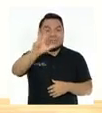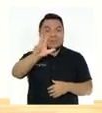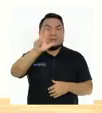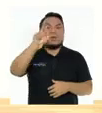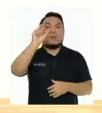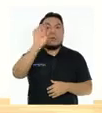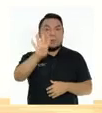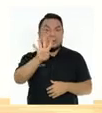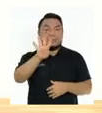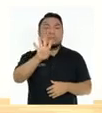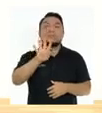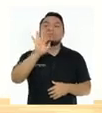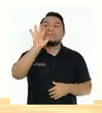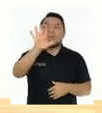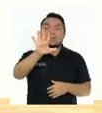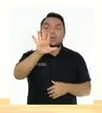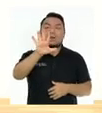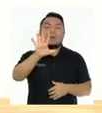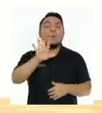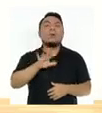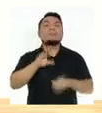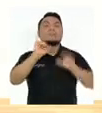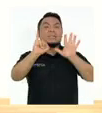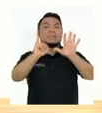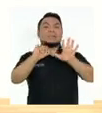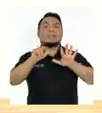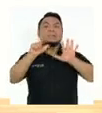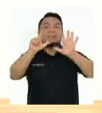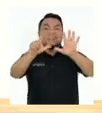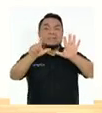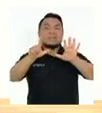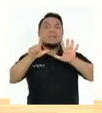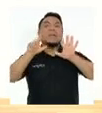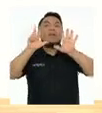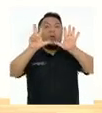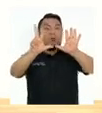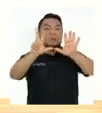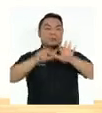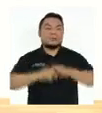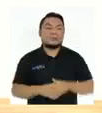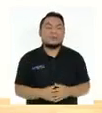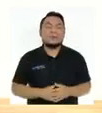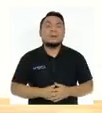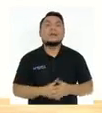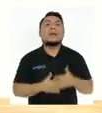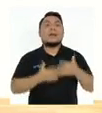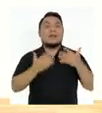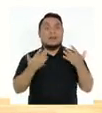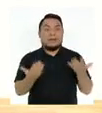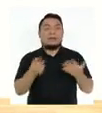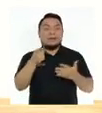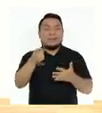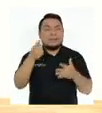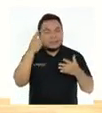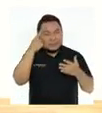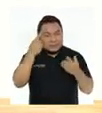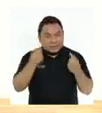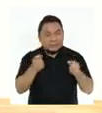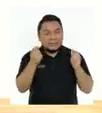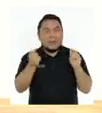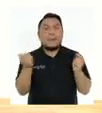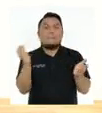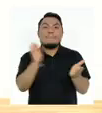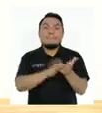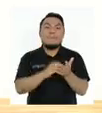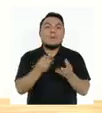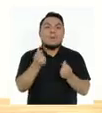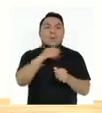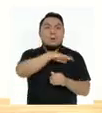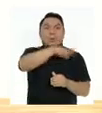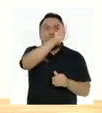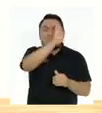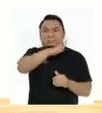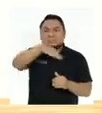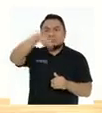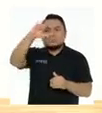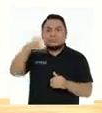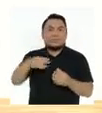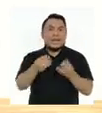3, 4, 5, 6, 7, 8. Intentémoslos de manera más fluida